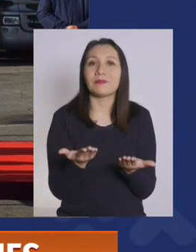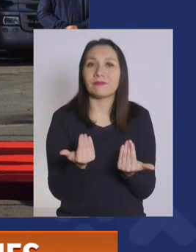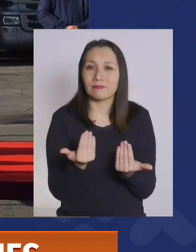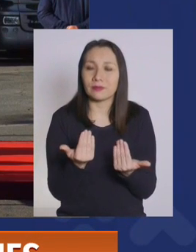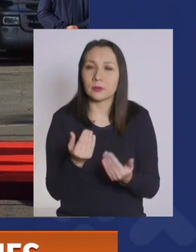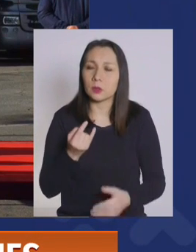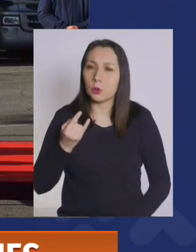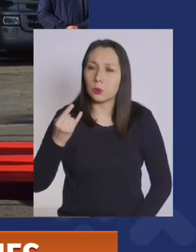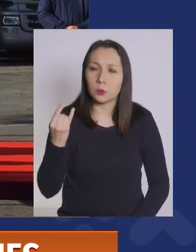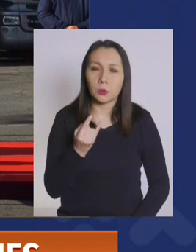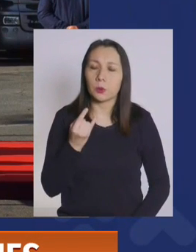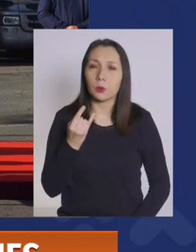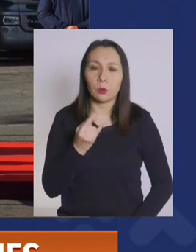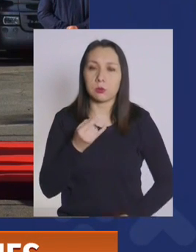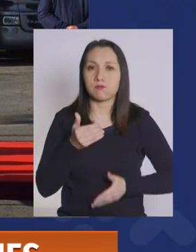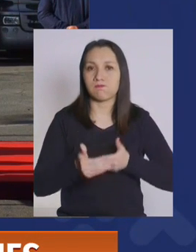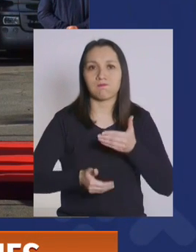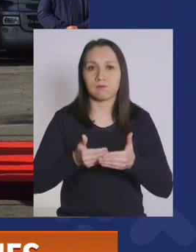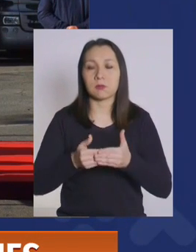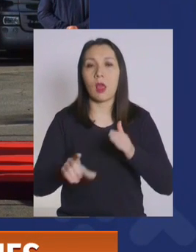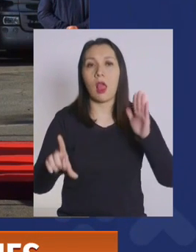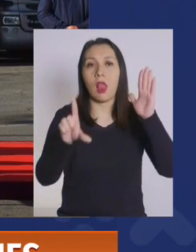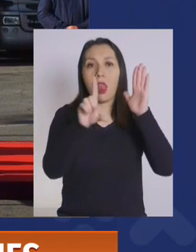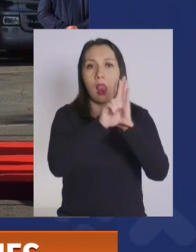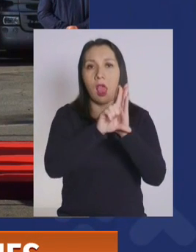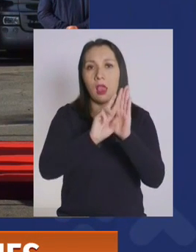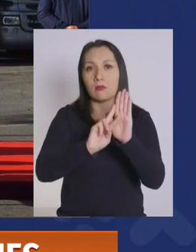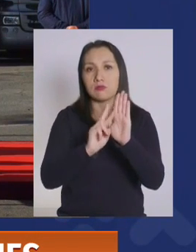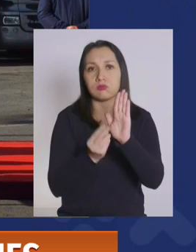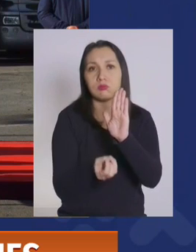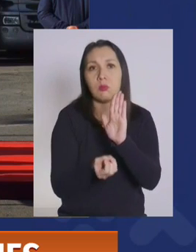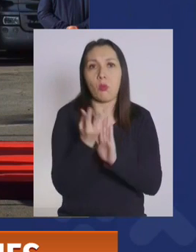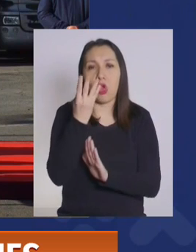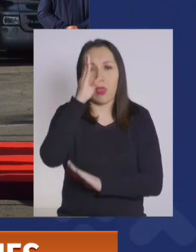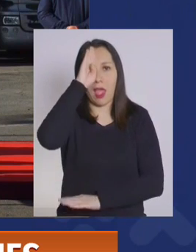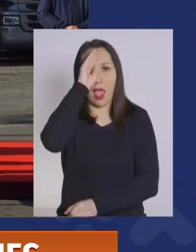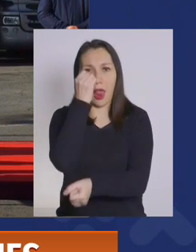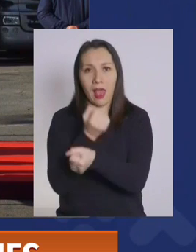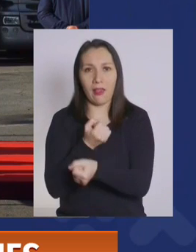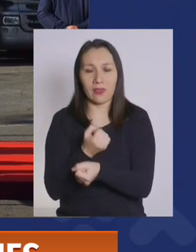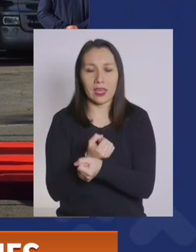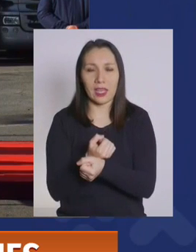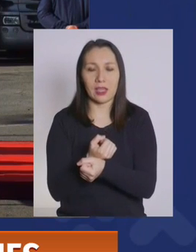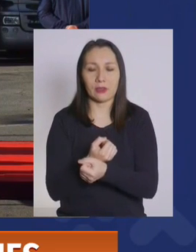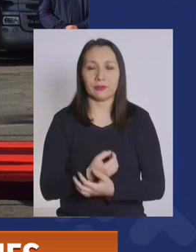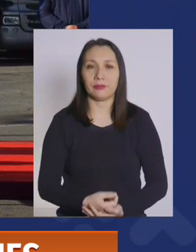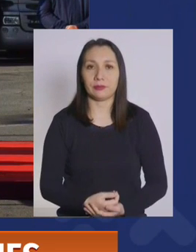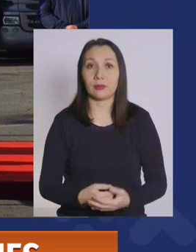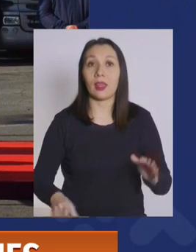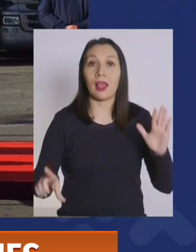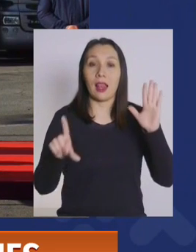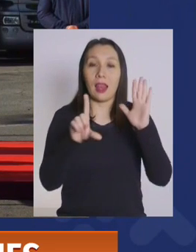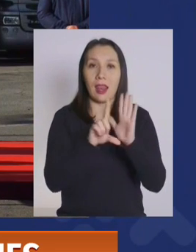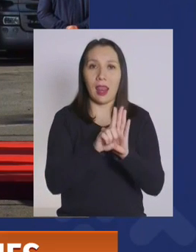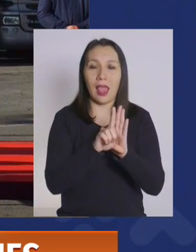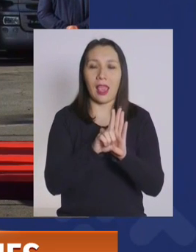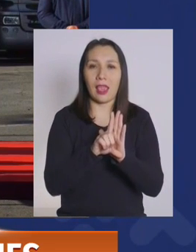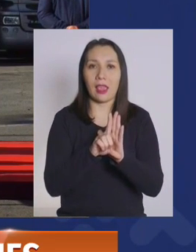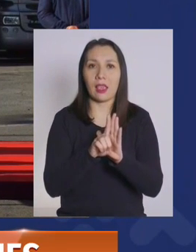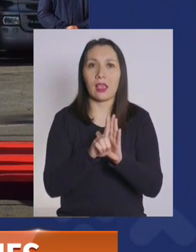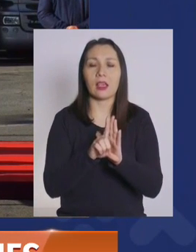Necesitamos con urgencia sacar adelante la ley que moderniza a carabineros, la ley